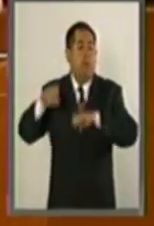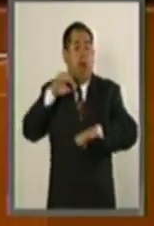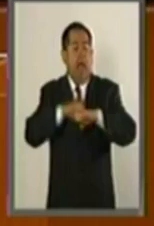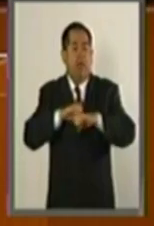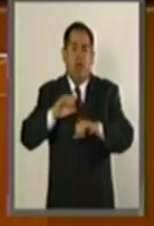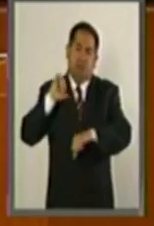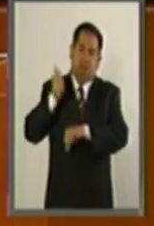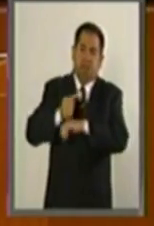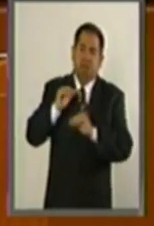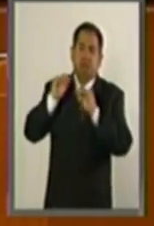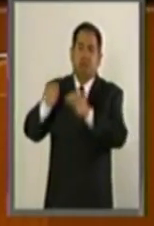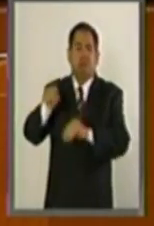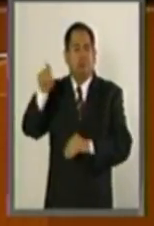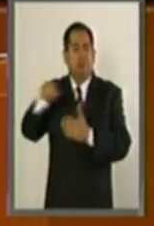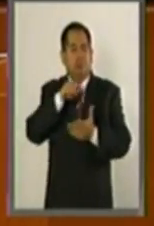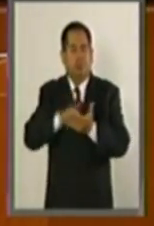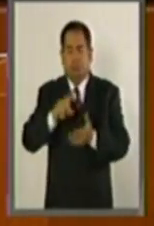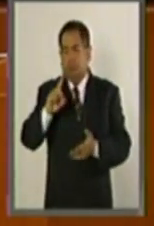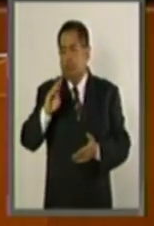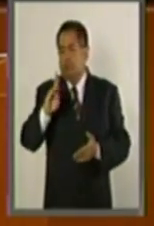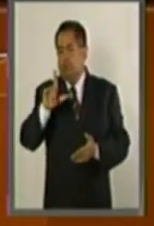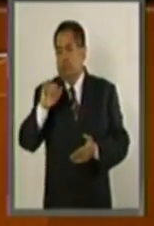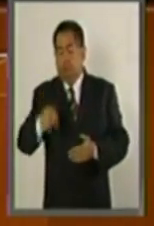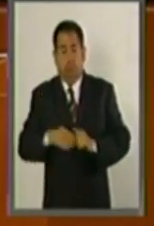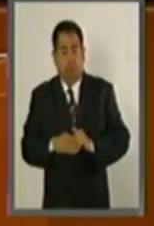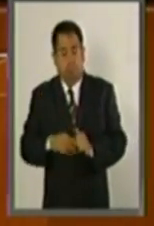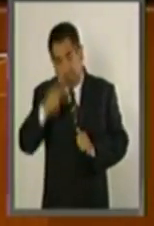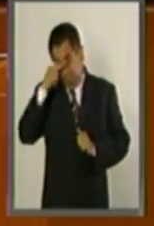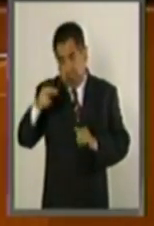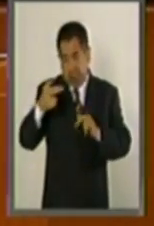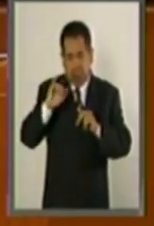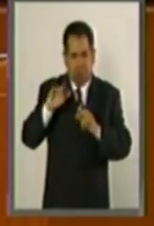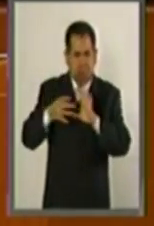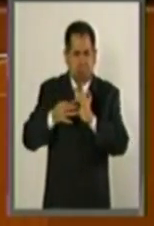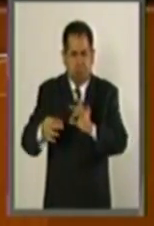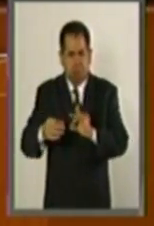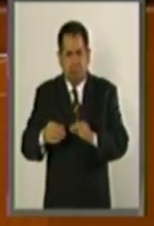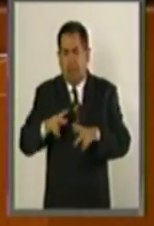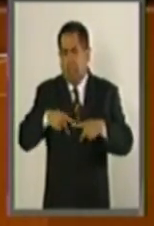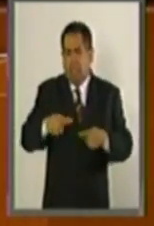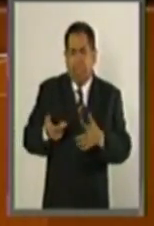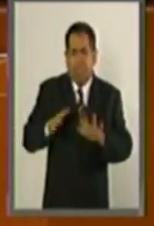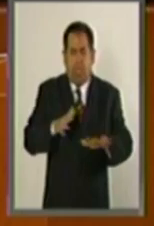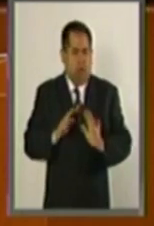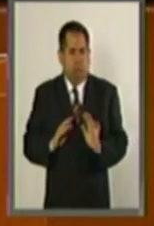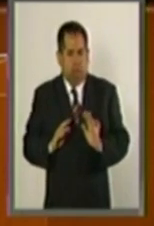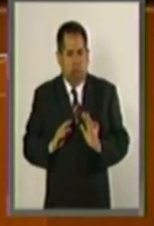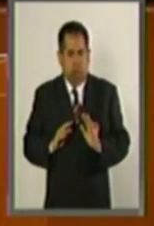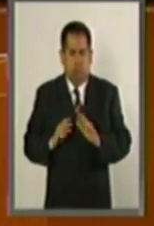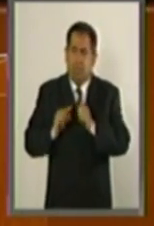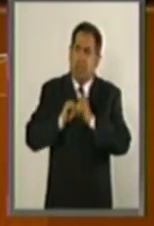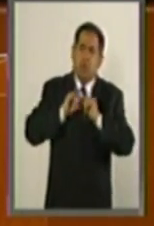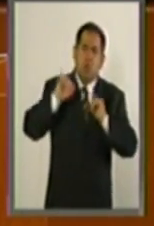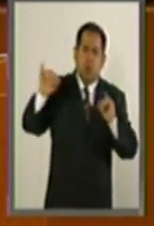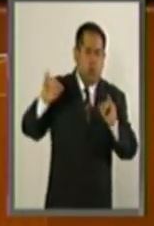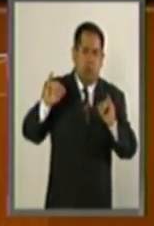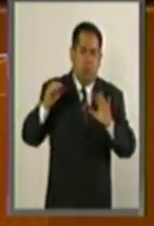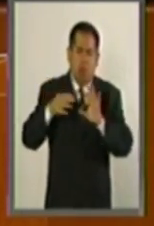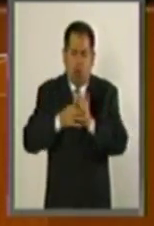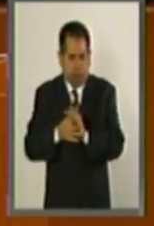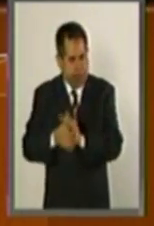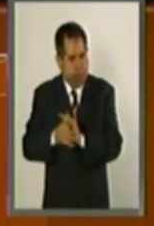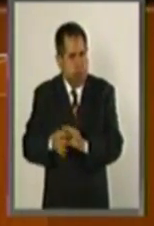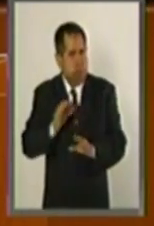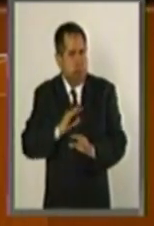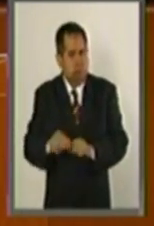Dublín. La relación entre México e Irlanda no son tan endebles como su alejamiento geográfico nos diría.